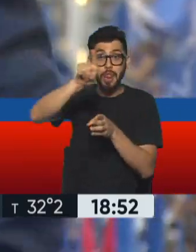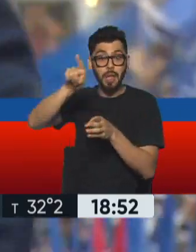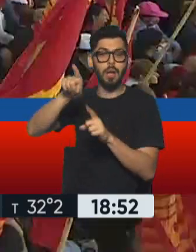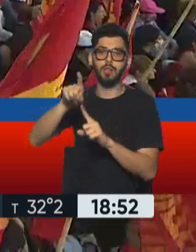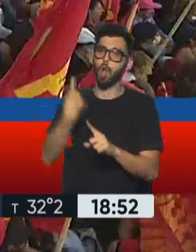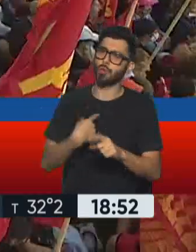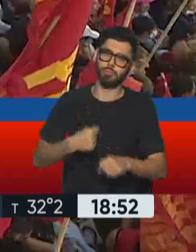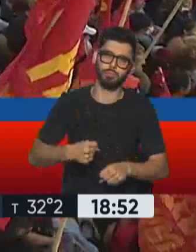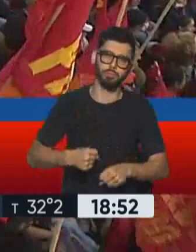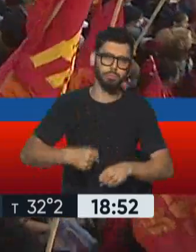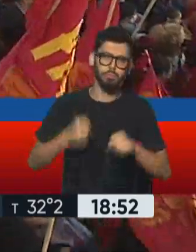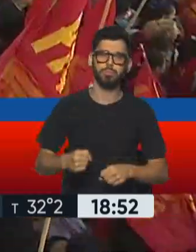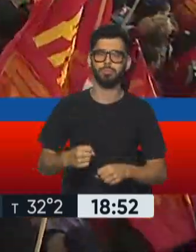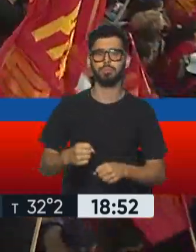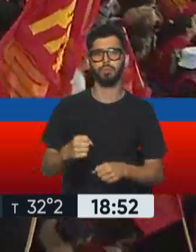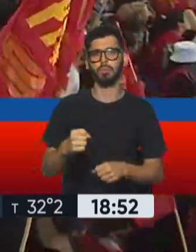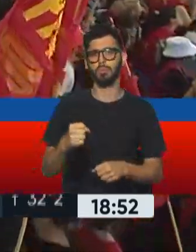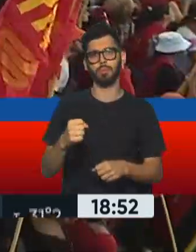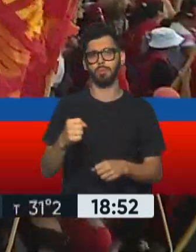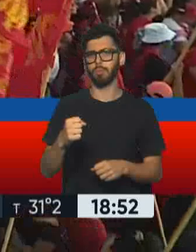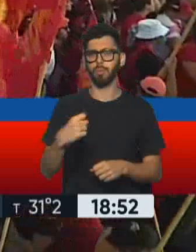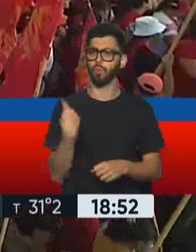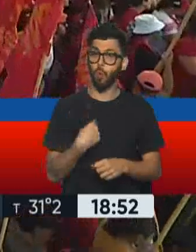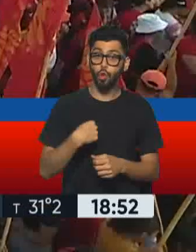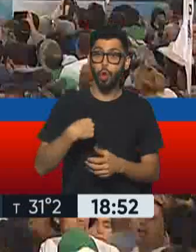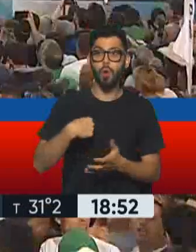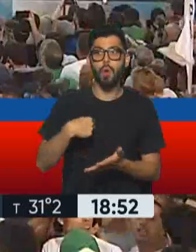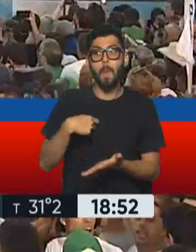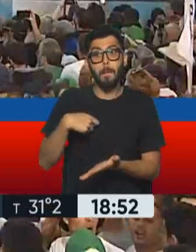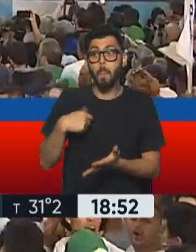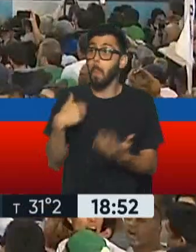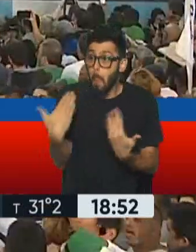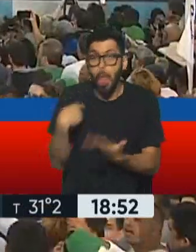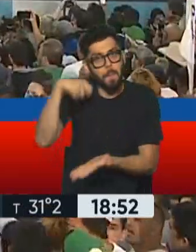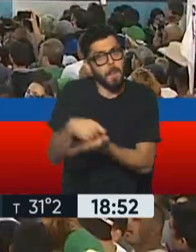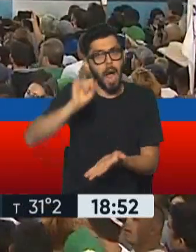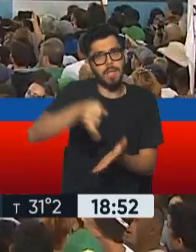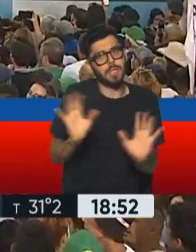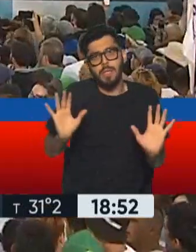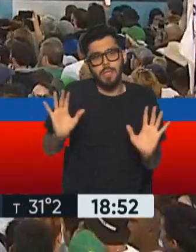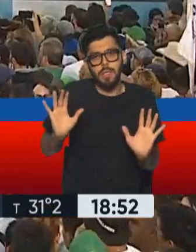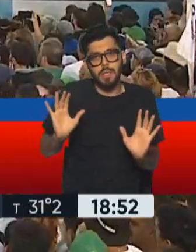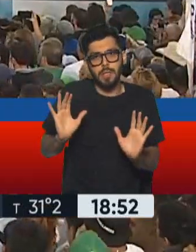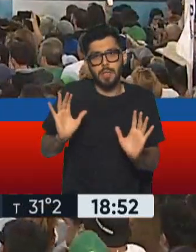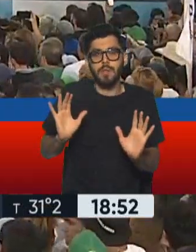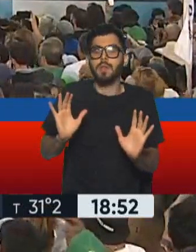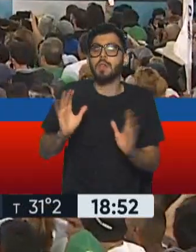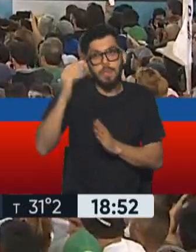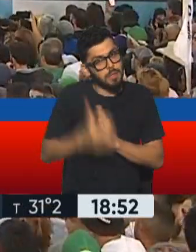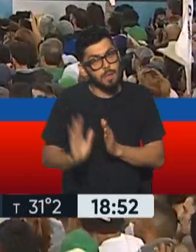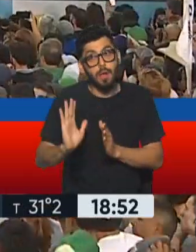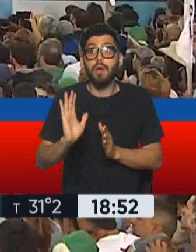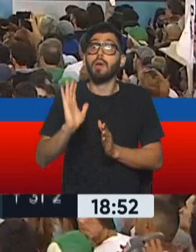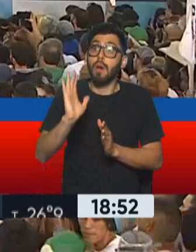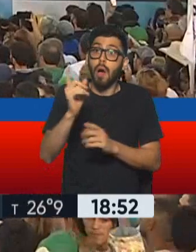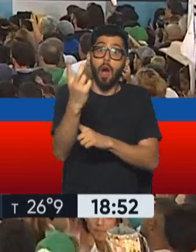y que les dijimos, nosotros vamos a pagar lo que podemos pagar. Y por lo tanto, primero esperen